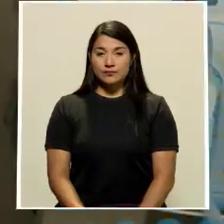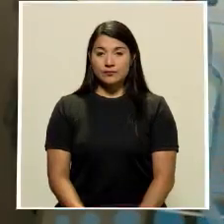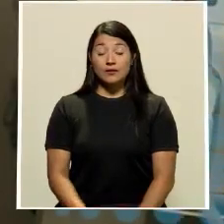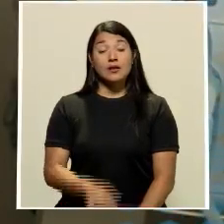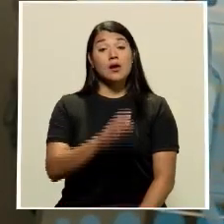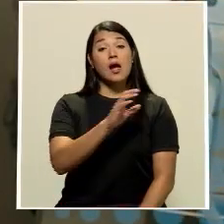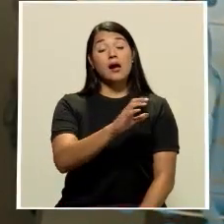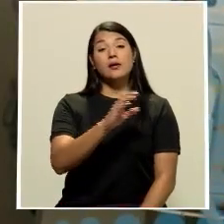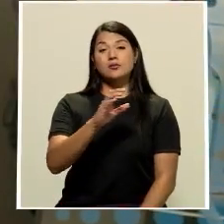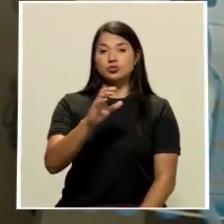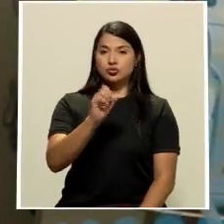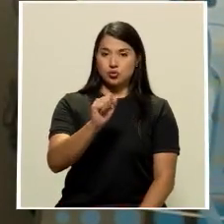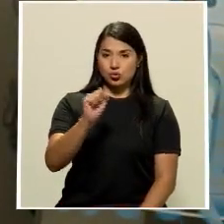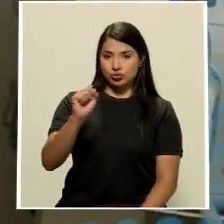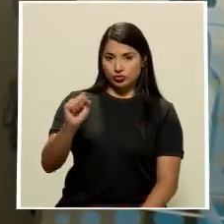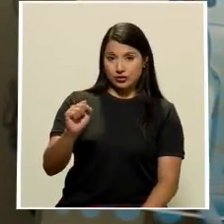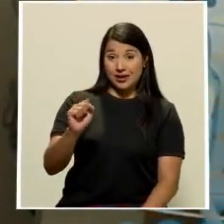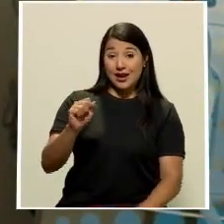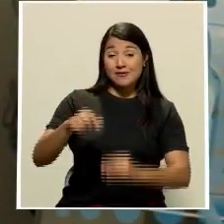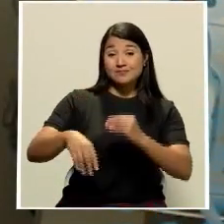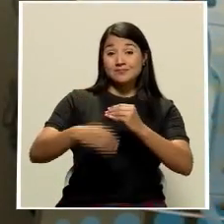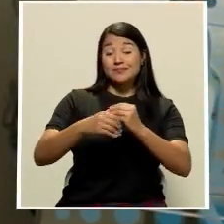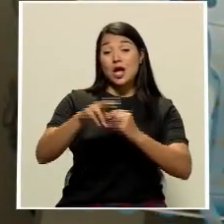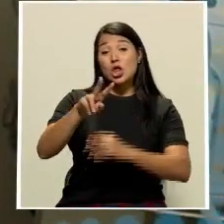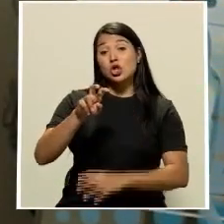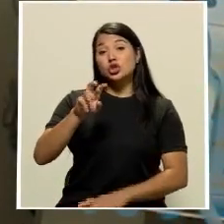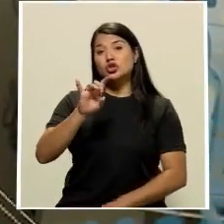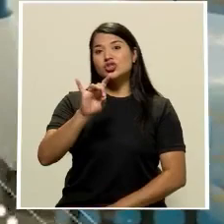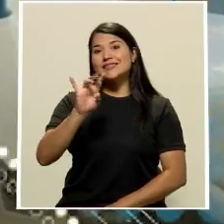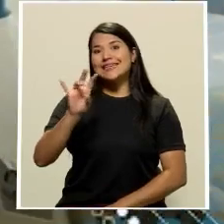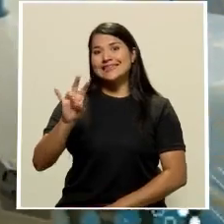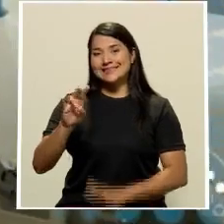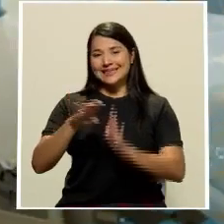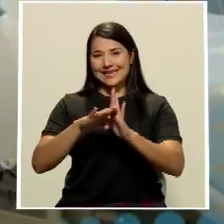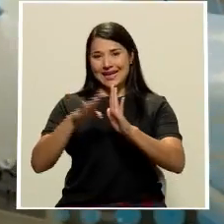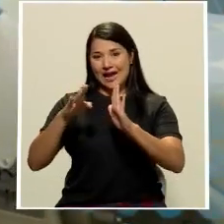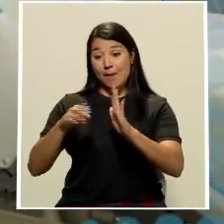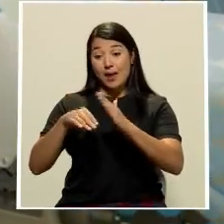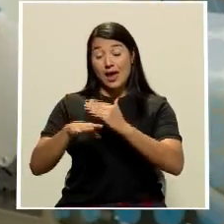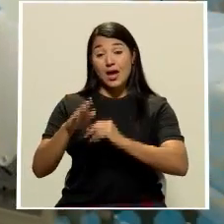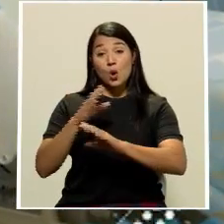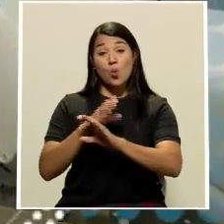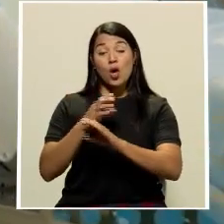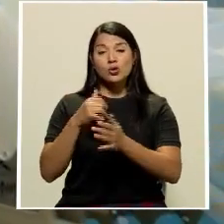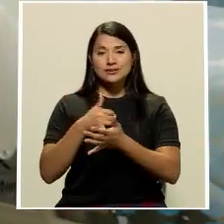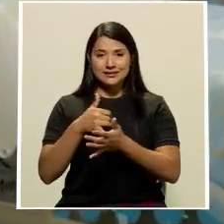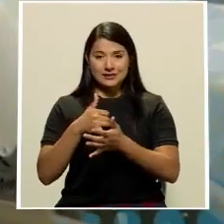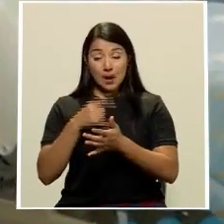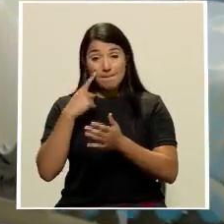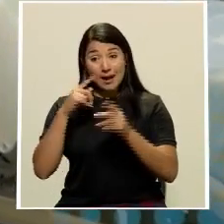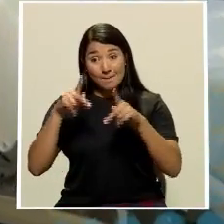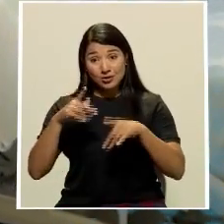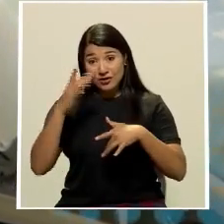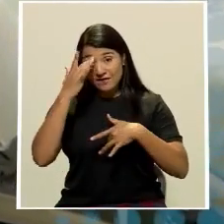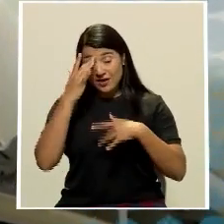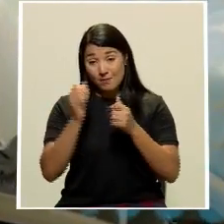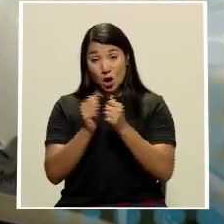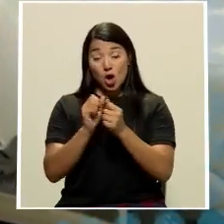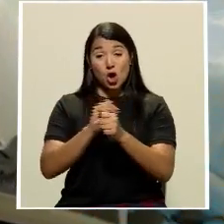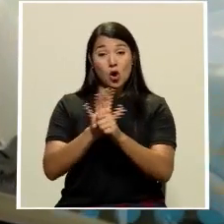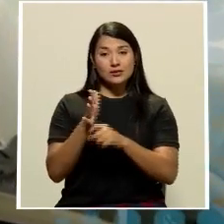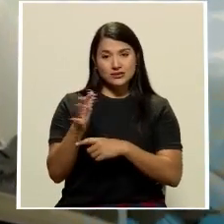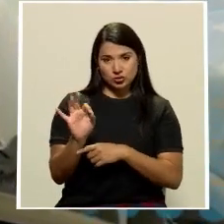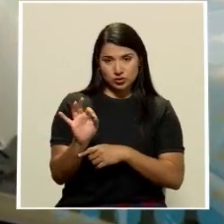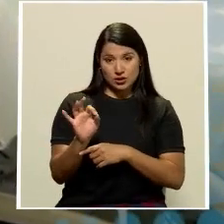La Caja Costarricense de Seguro Social amplió a 287 las camas en unidades de cuidados intensivos para pacientes con